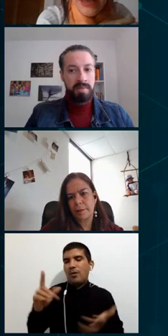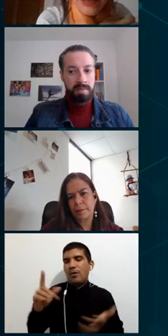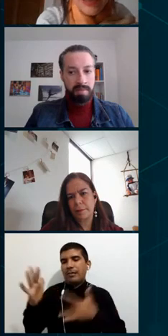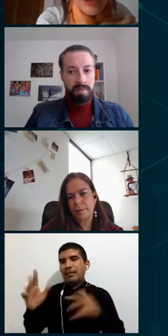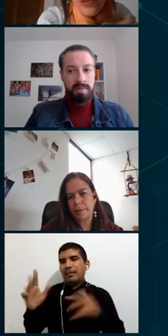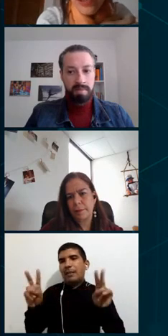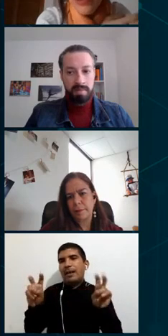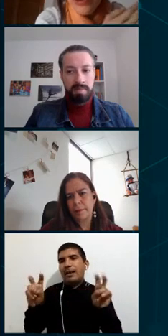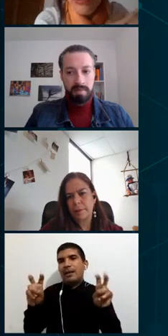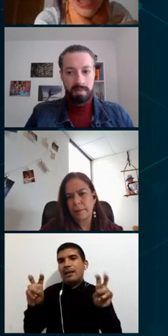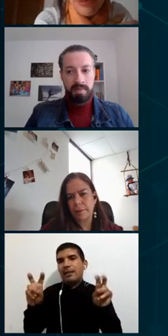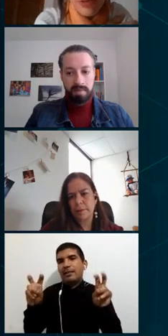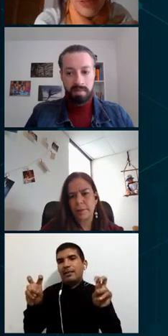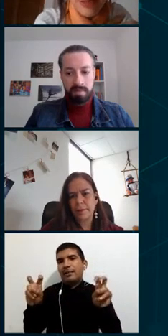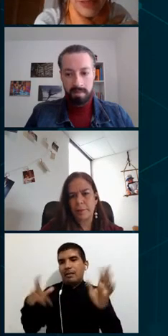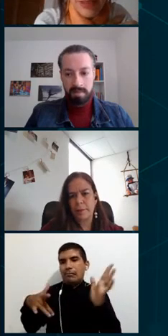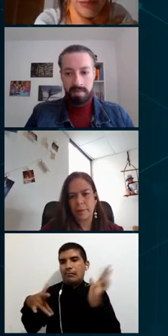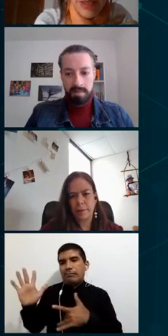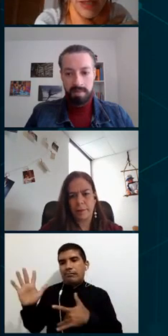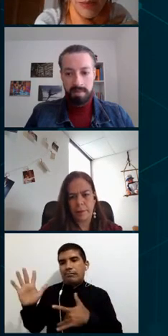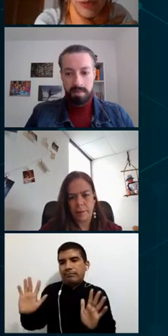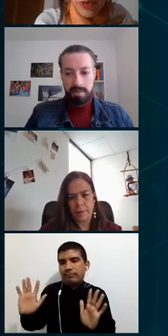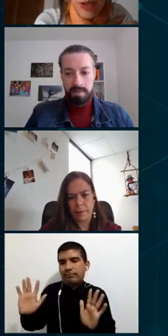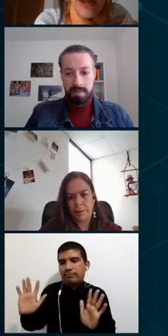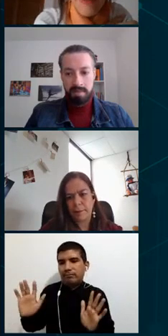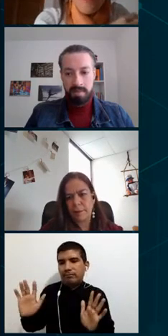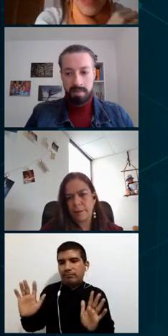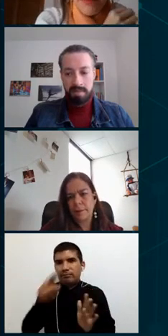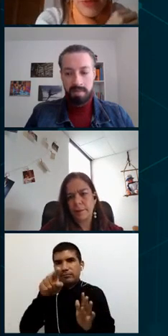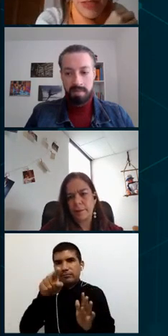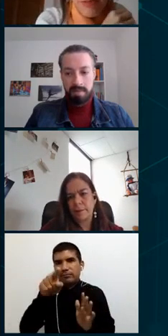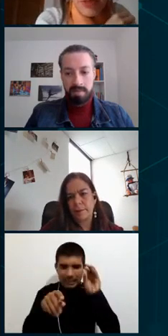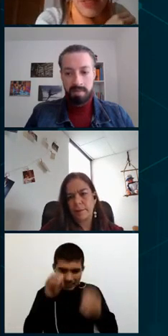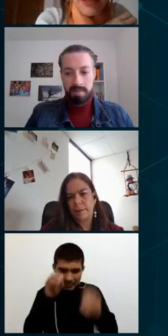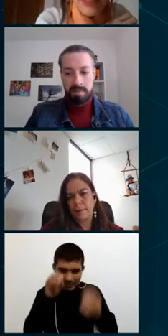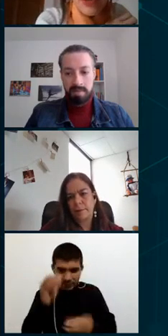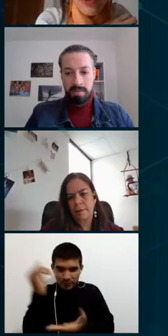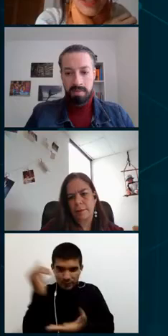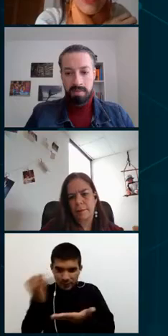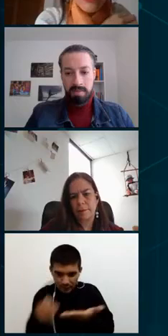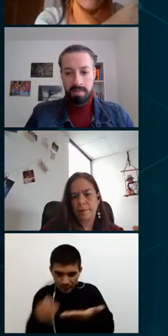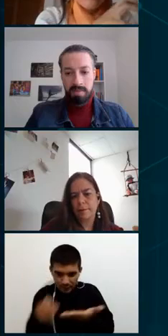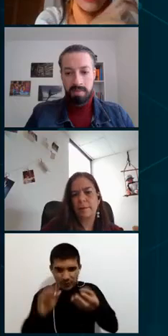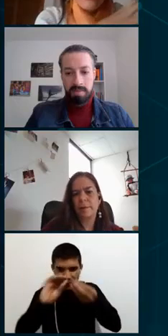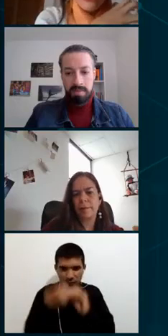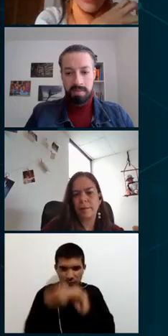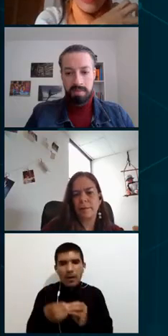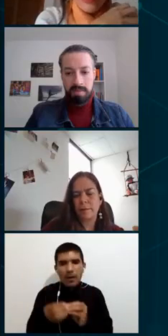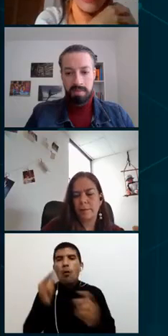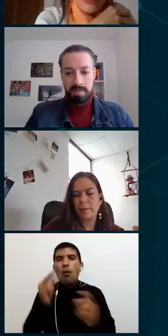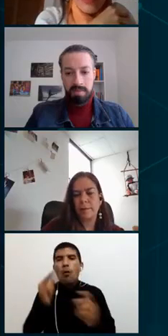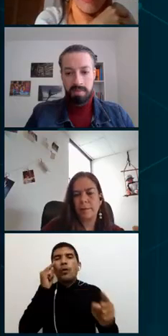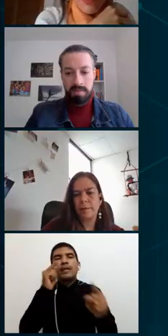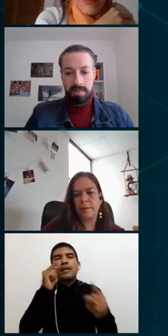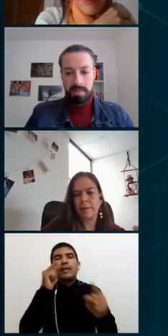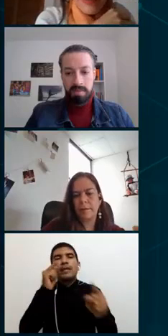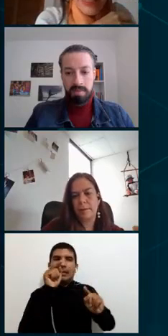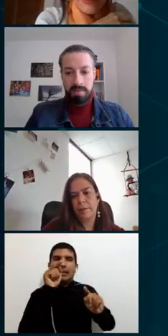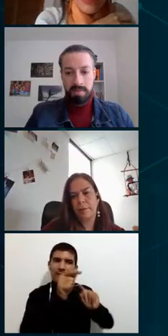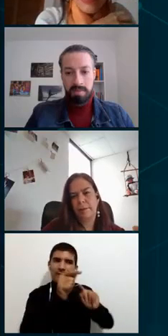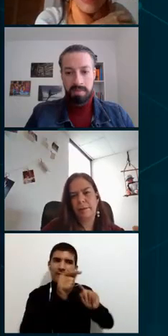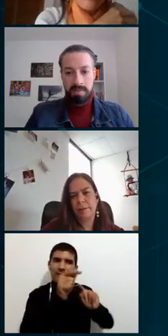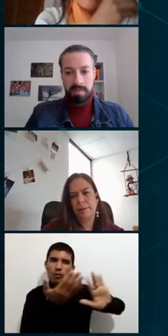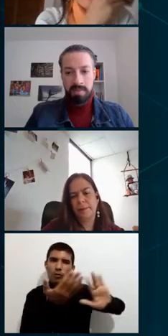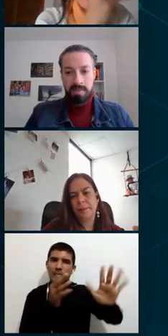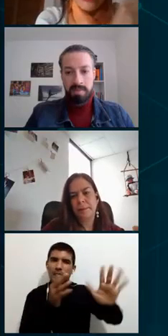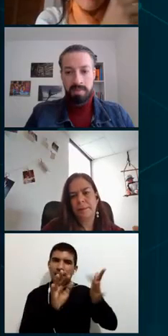no vayas. Y yo creo que, bueno, hay muchas personas que están también en esa postura. Pero sí es importante sostenernos como dentro del problema que